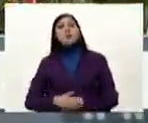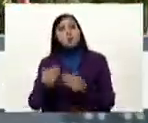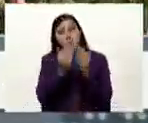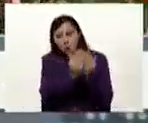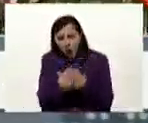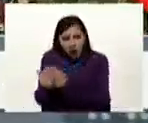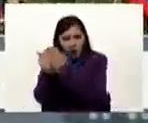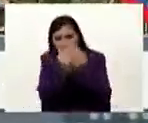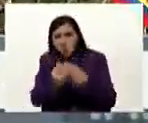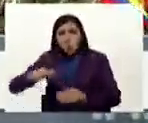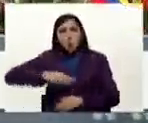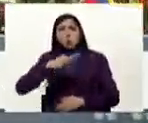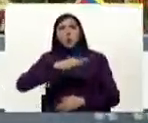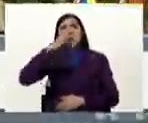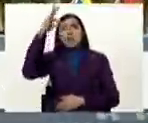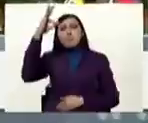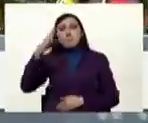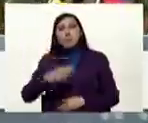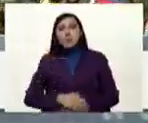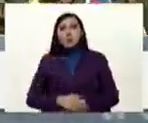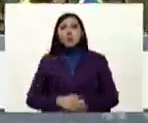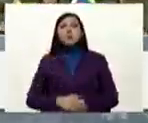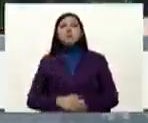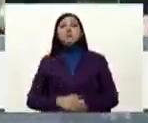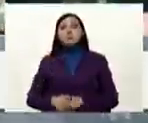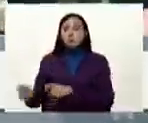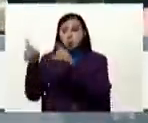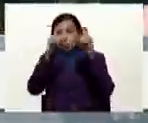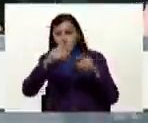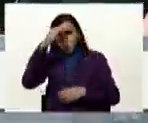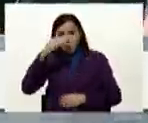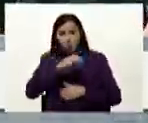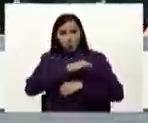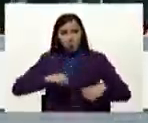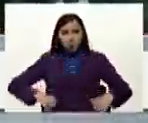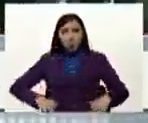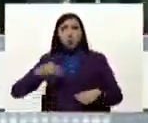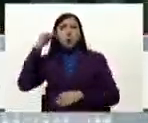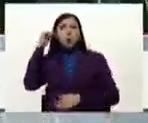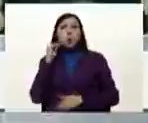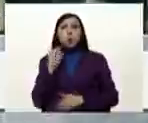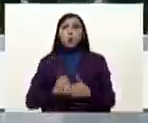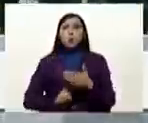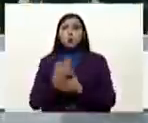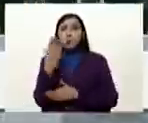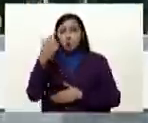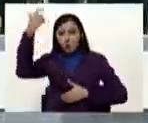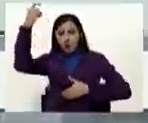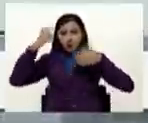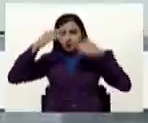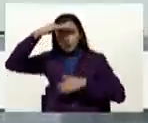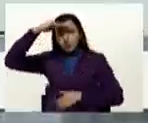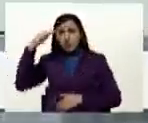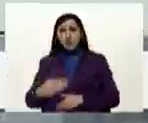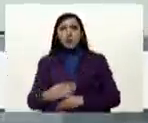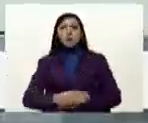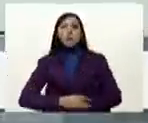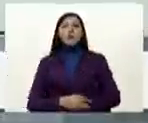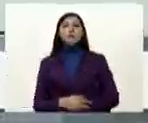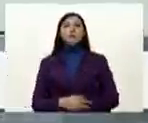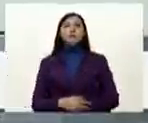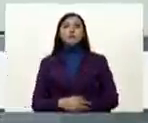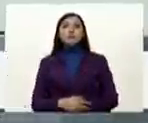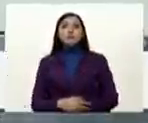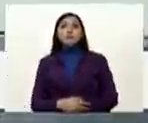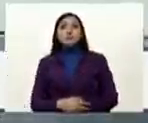y el espíritu de la doctrina militar bolivariana fundada por nuestro comandante